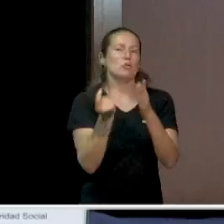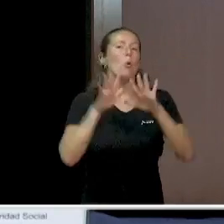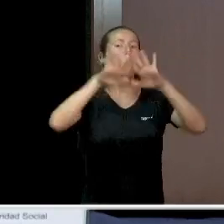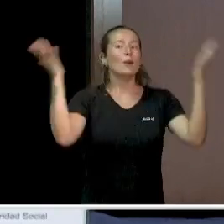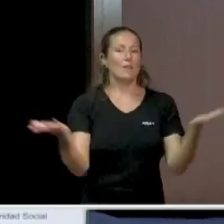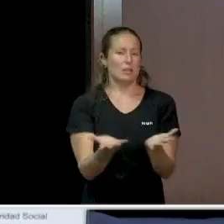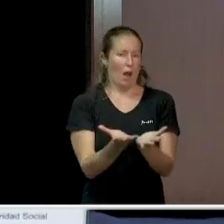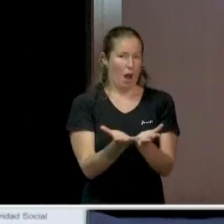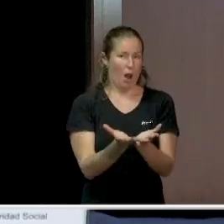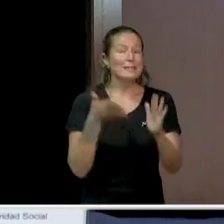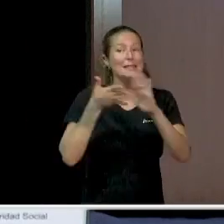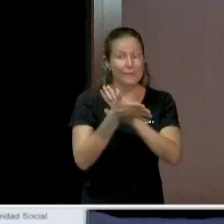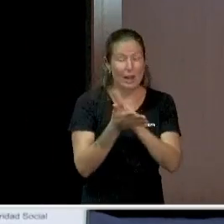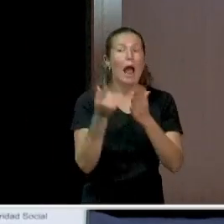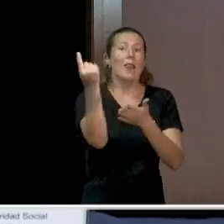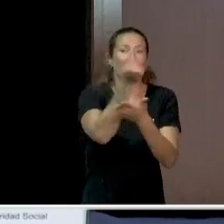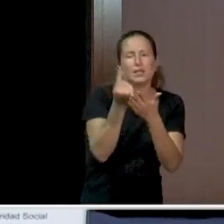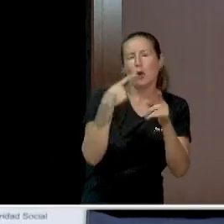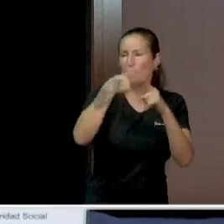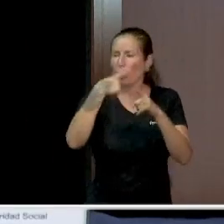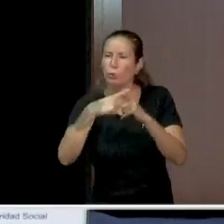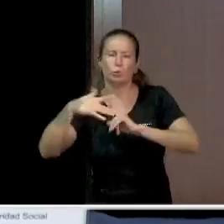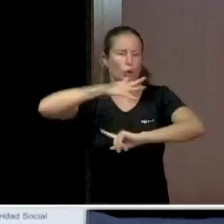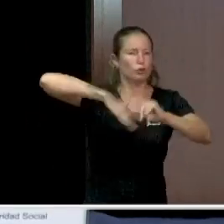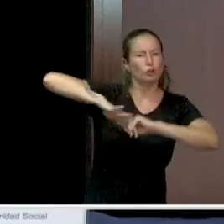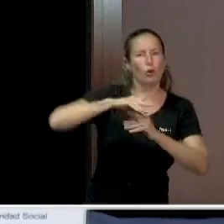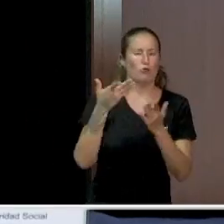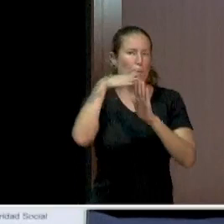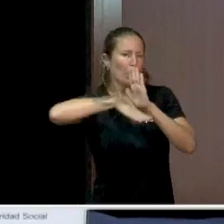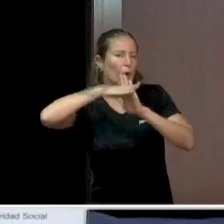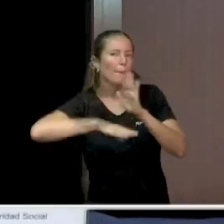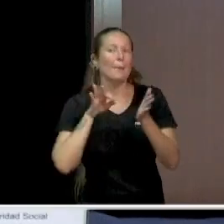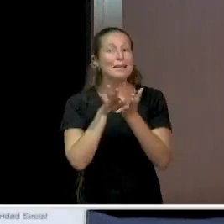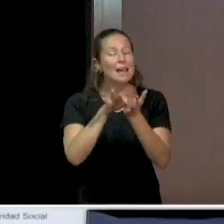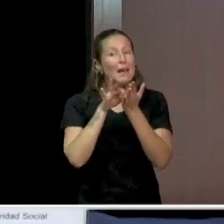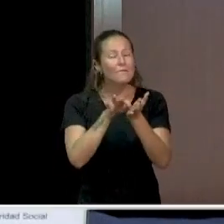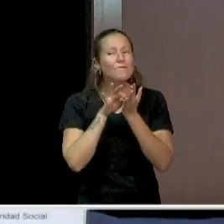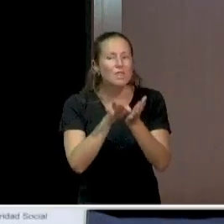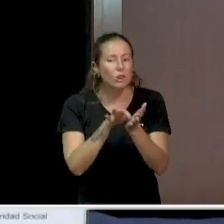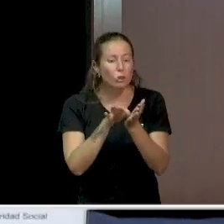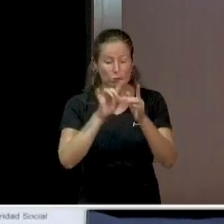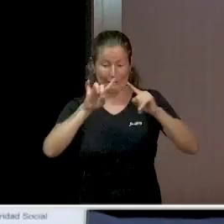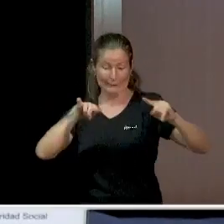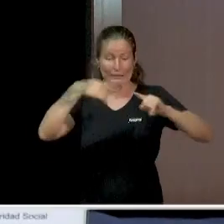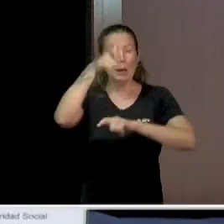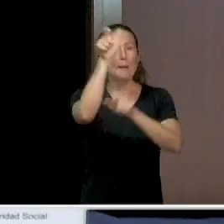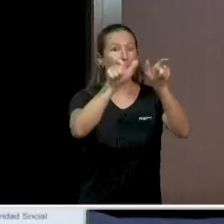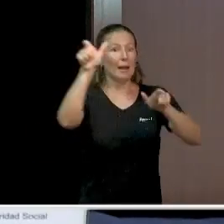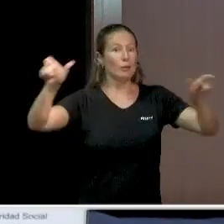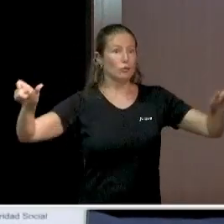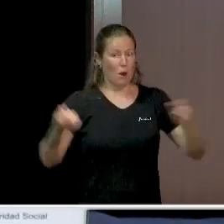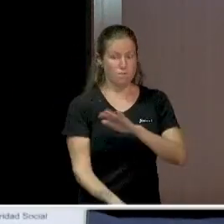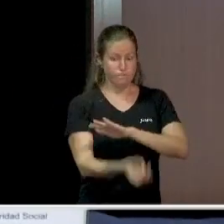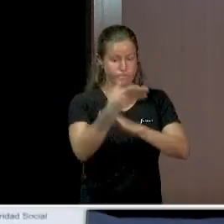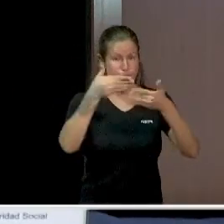definido como aquel diseño de productos, entornos, programas y servicios que pueda ser utilizado por todas las personas